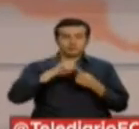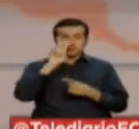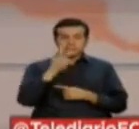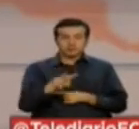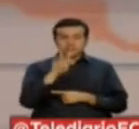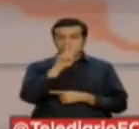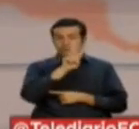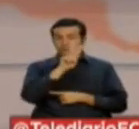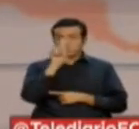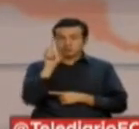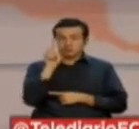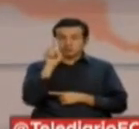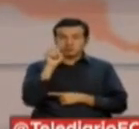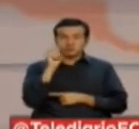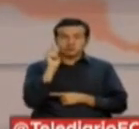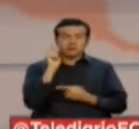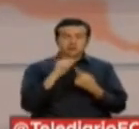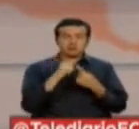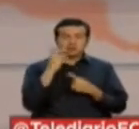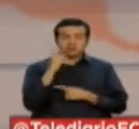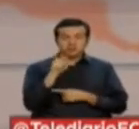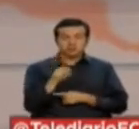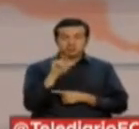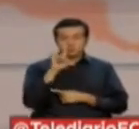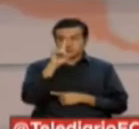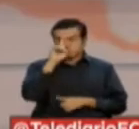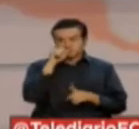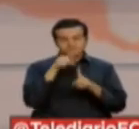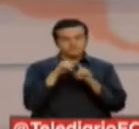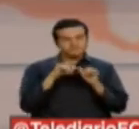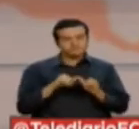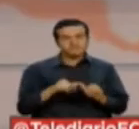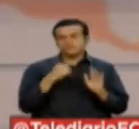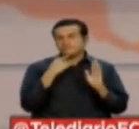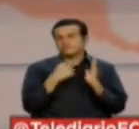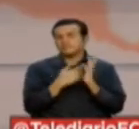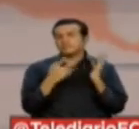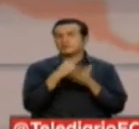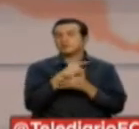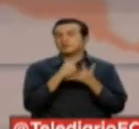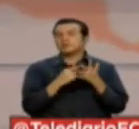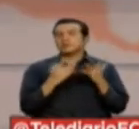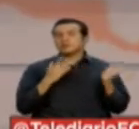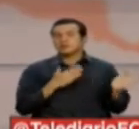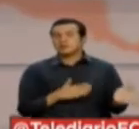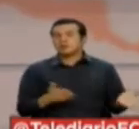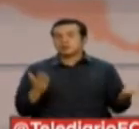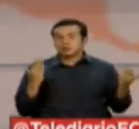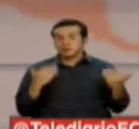2021, hasta el 14.8. Es una de las metas. Como, por ejemplo, necesitamos nosotros